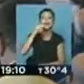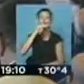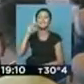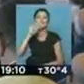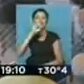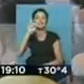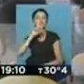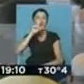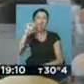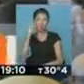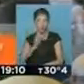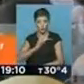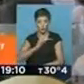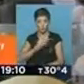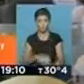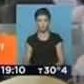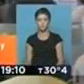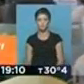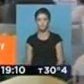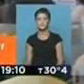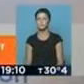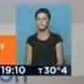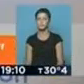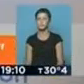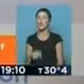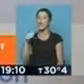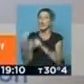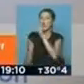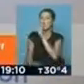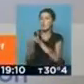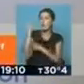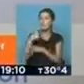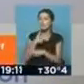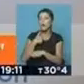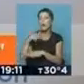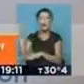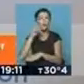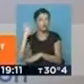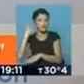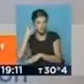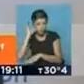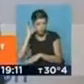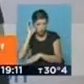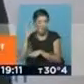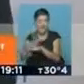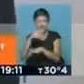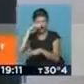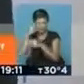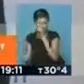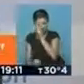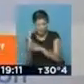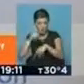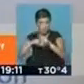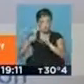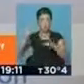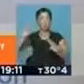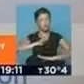vayan a escuchando radio cuando sea gimnasia antes de las 7 escucha algo muy